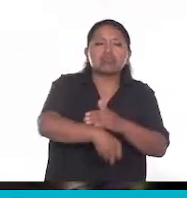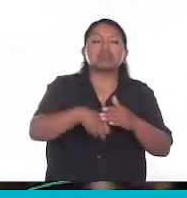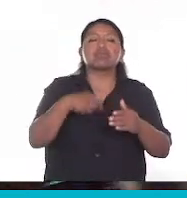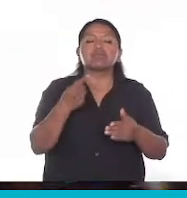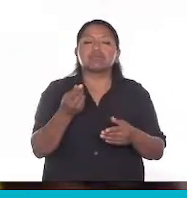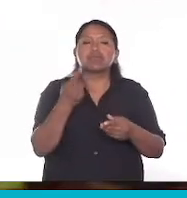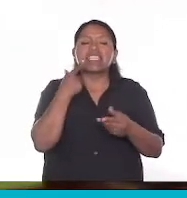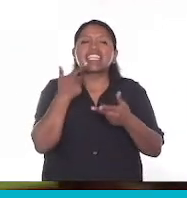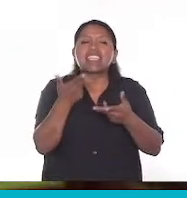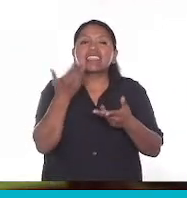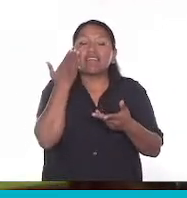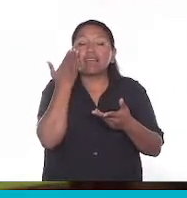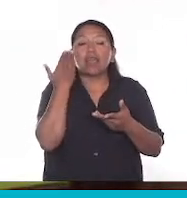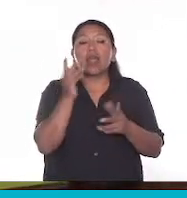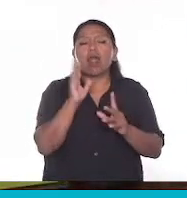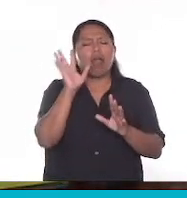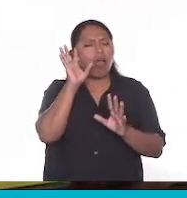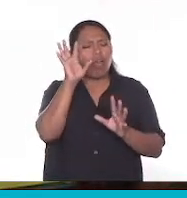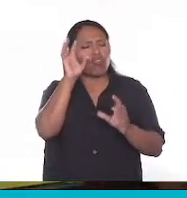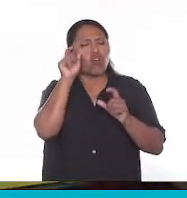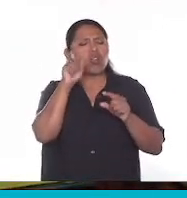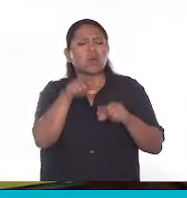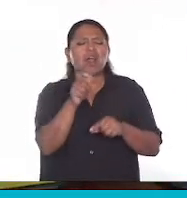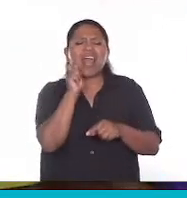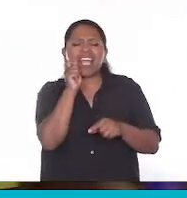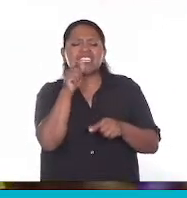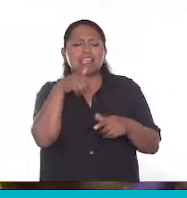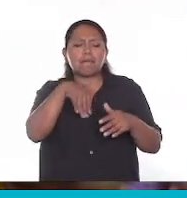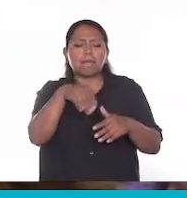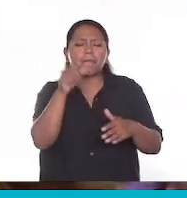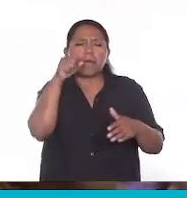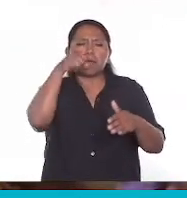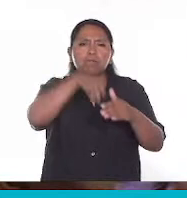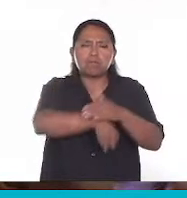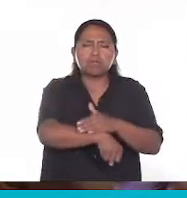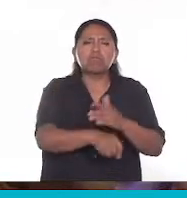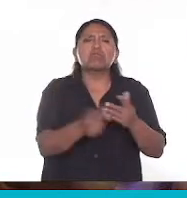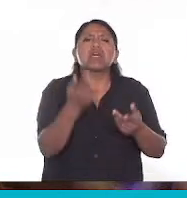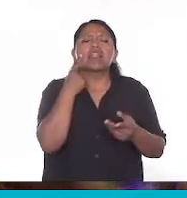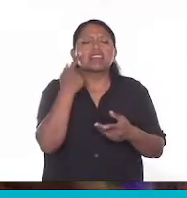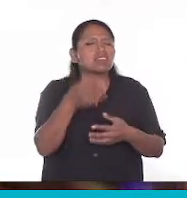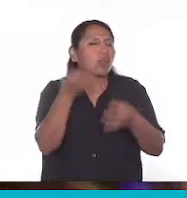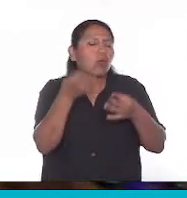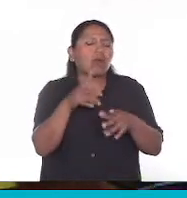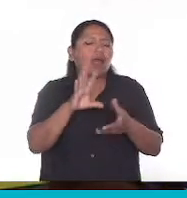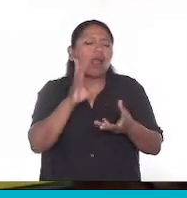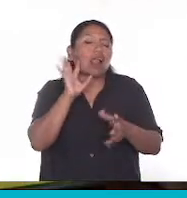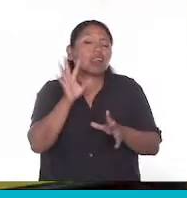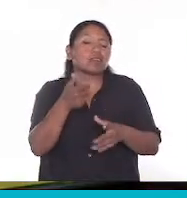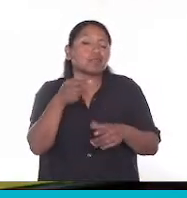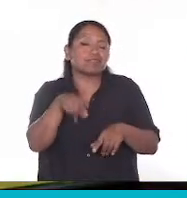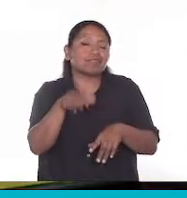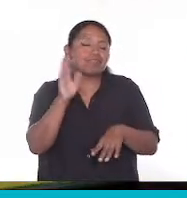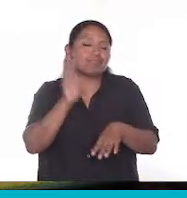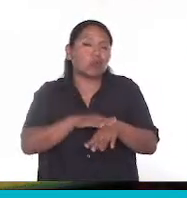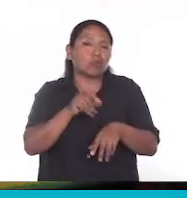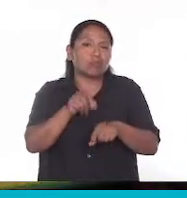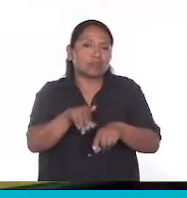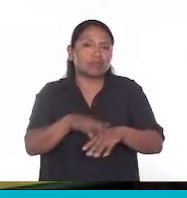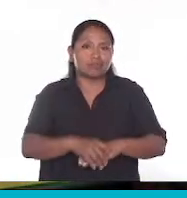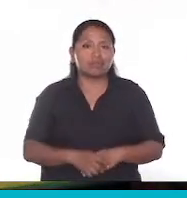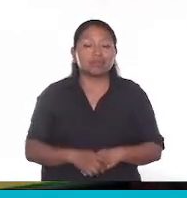redes sociales, en Facebook: no recuerdo a quién estamos por sumergir en el espejo de agua, pero seguramente alguna macana se había mandado. Y agrega,